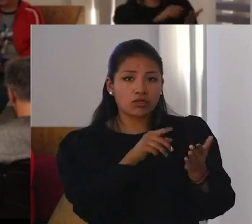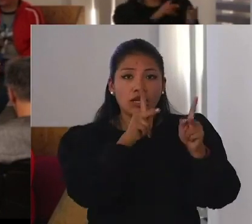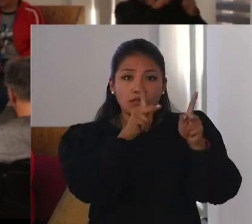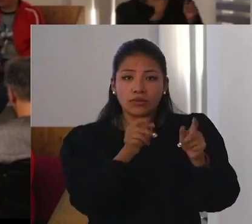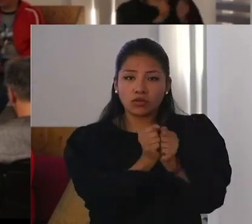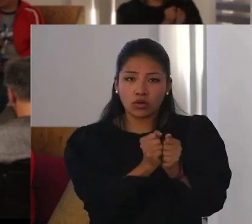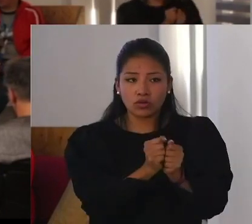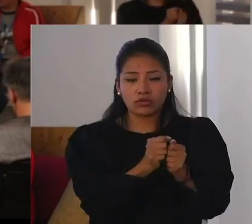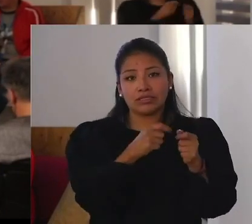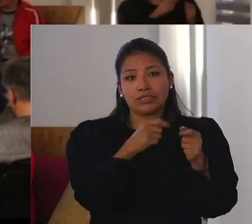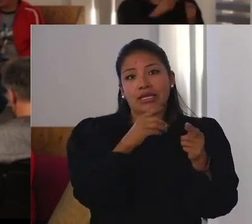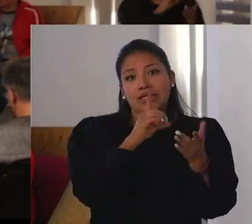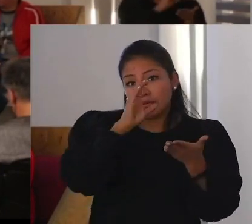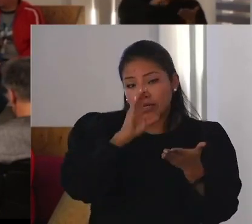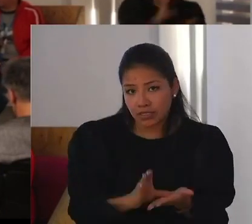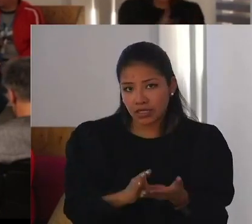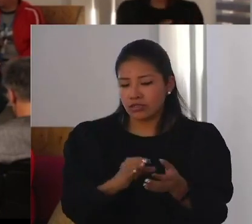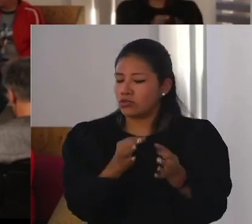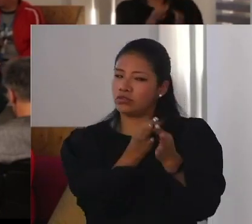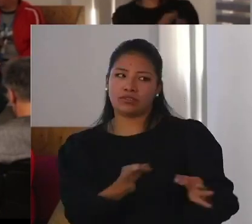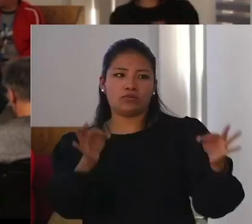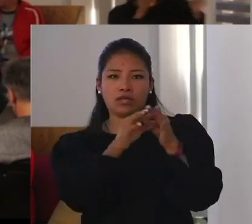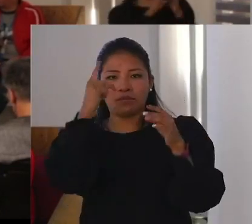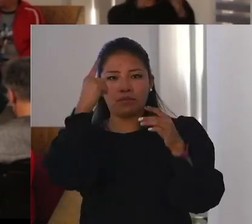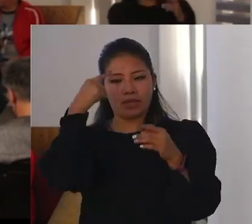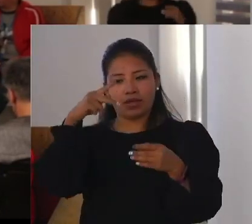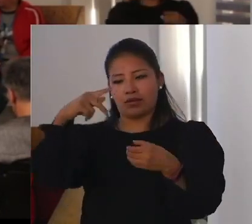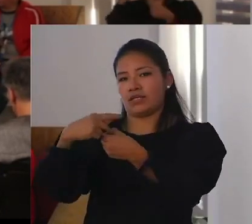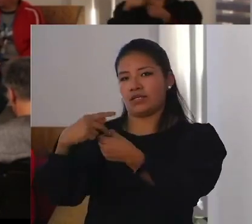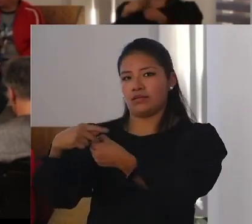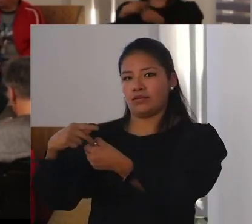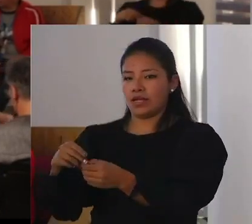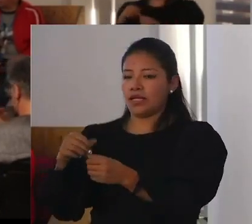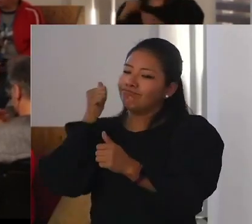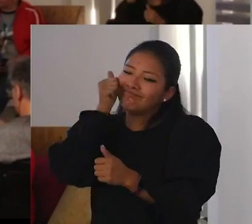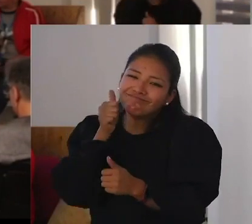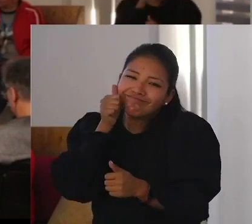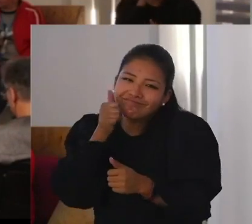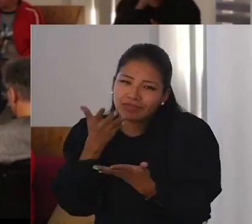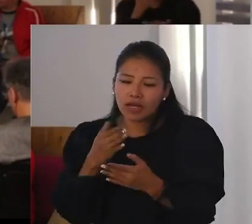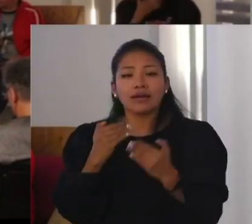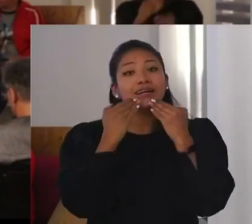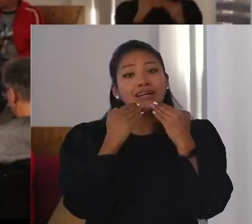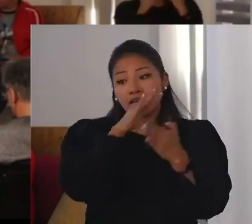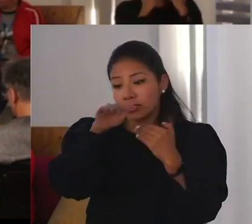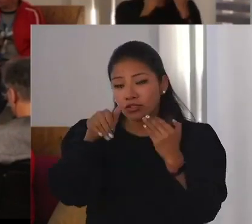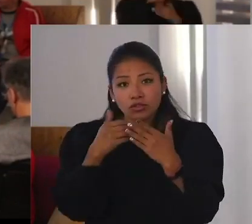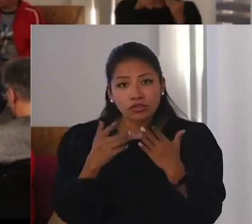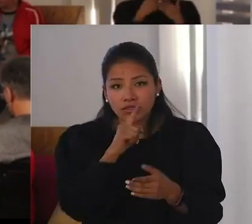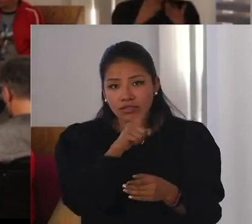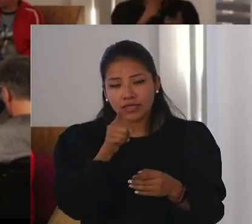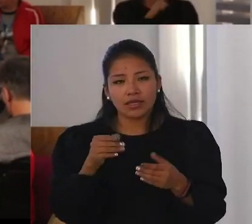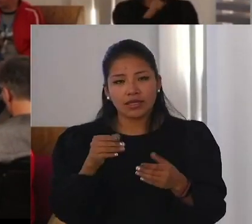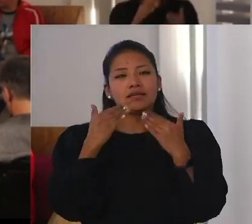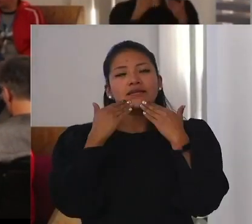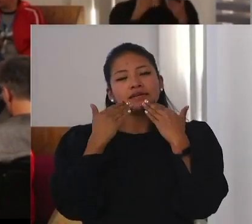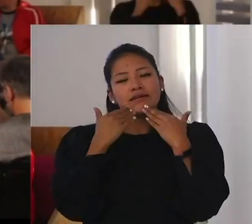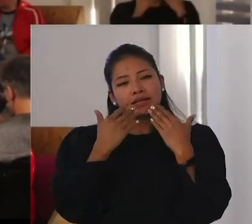que estén conviviendo con nosotros día a día Muchísimas gracias a todos ustedes ha sido realmente enriquecedor